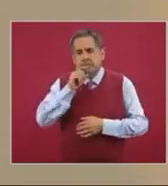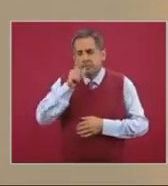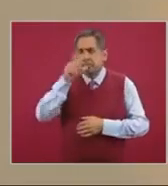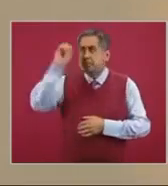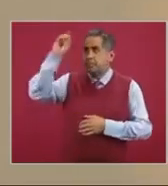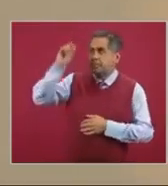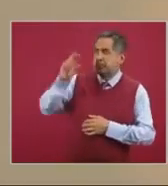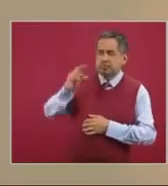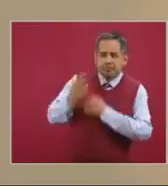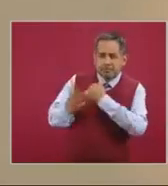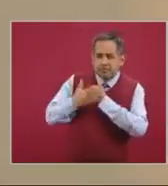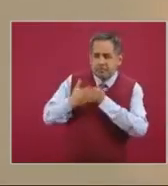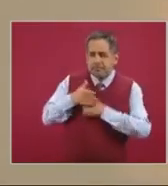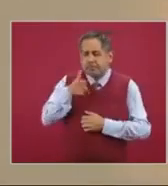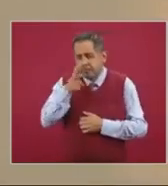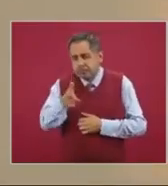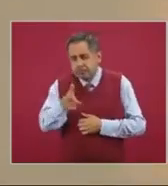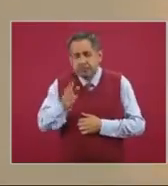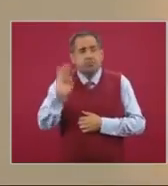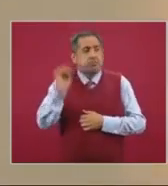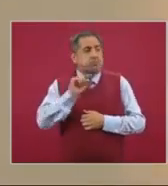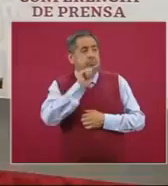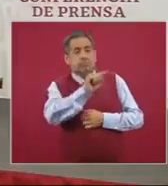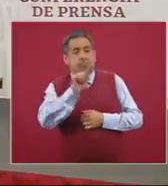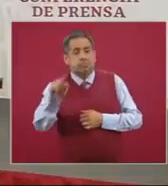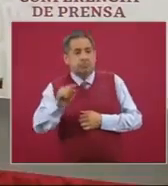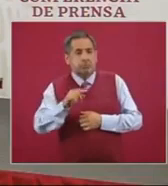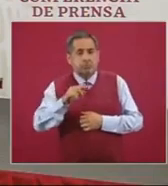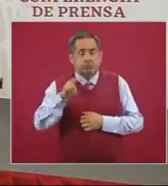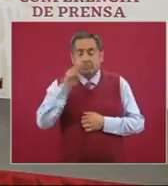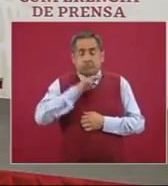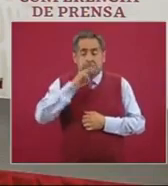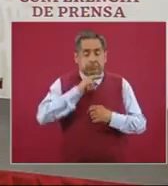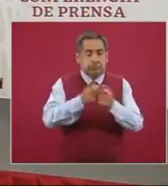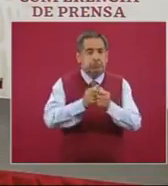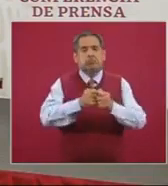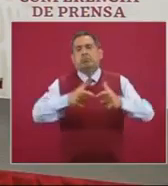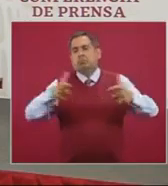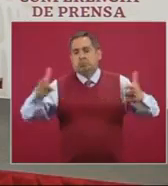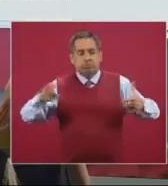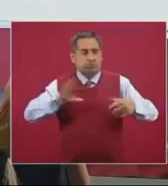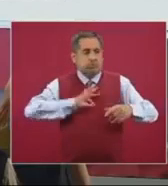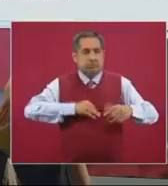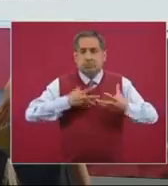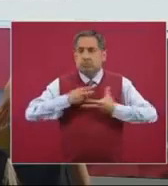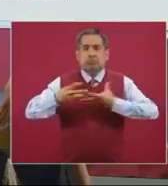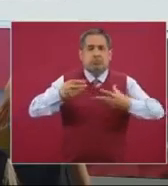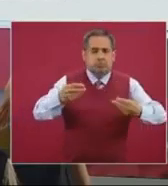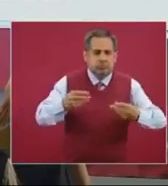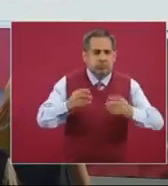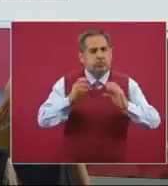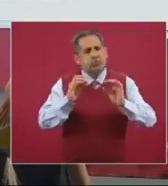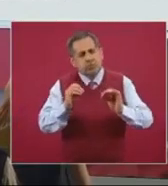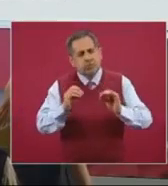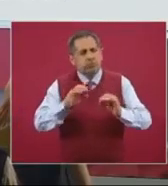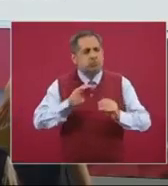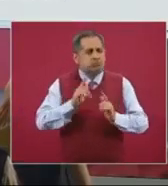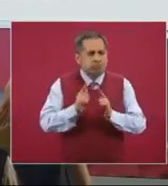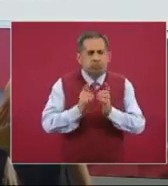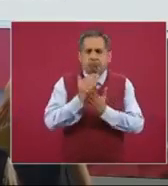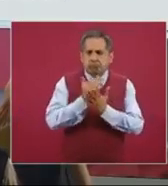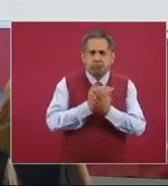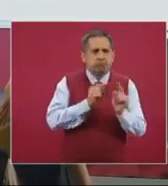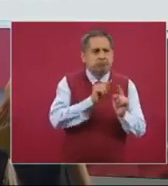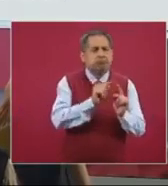posibilidades de que la epidemia se haga más lenta o se haga más rápida, y la velocidad lo que quiere decir es el número de personas que